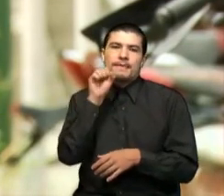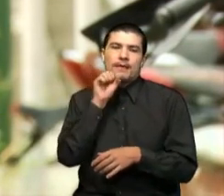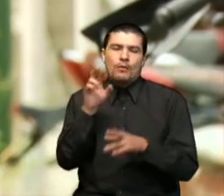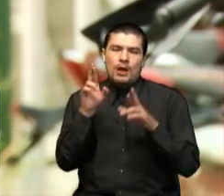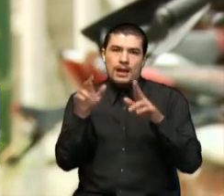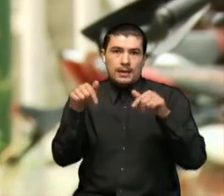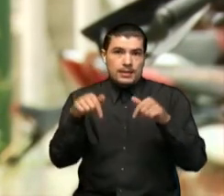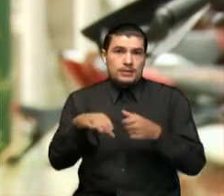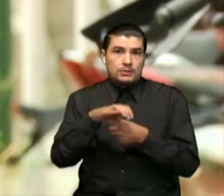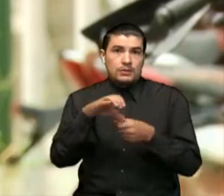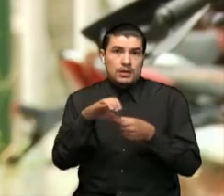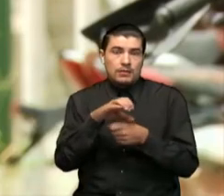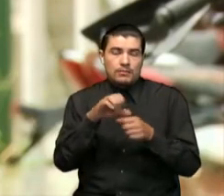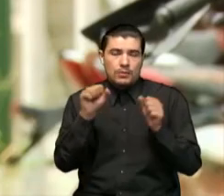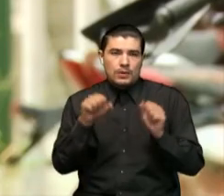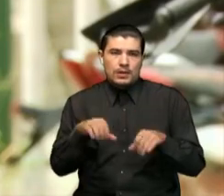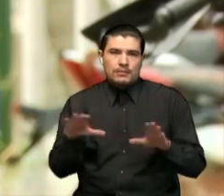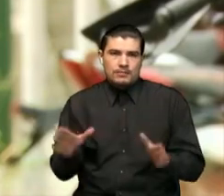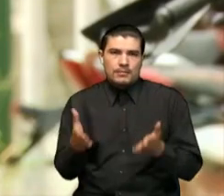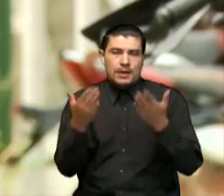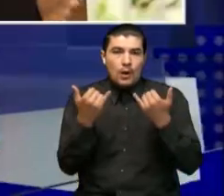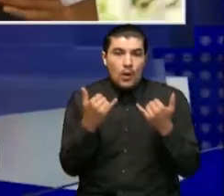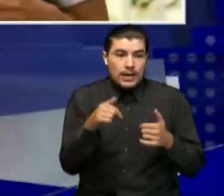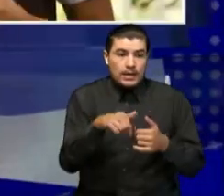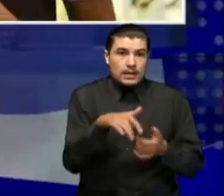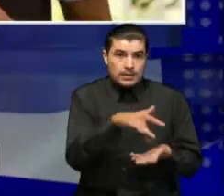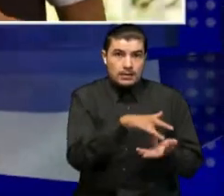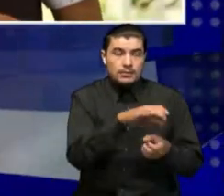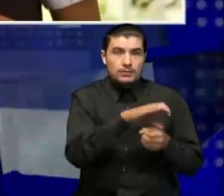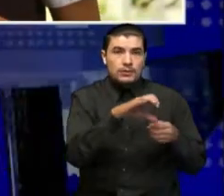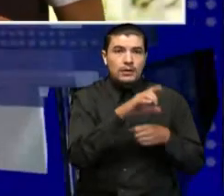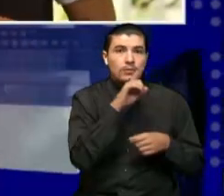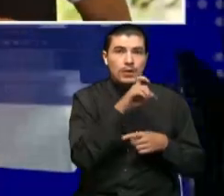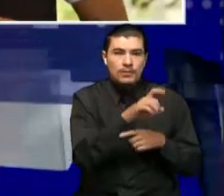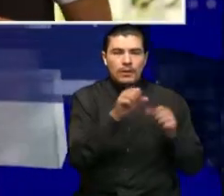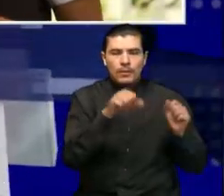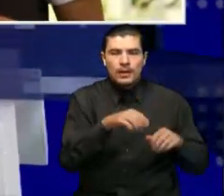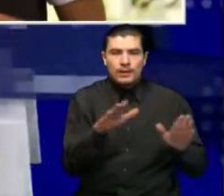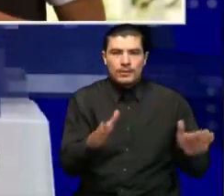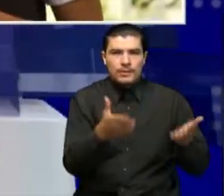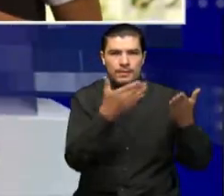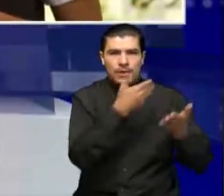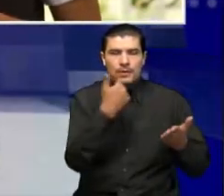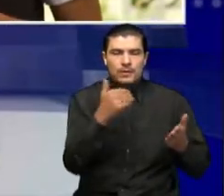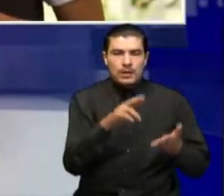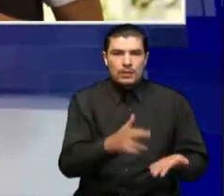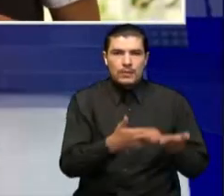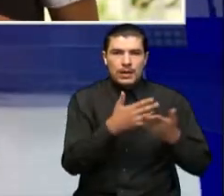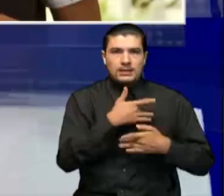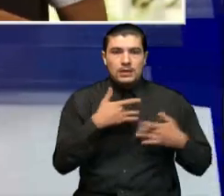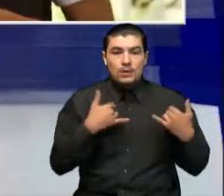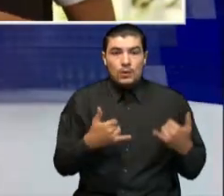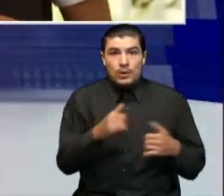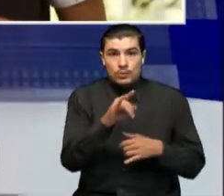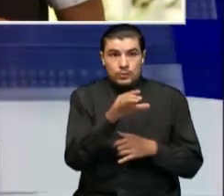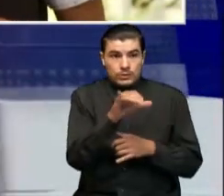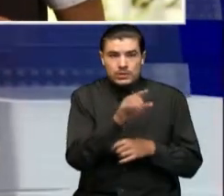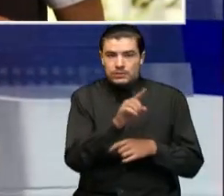hoy podría salir de la unidad de cuidados intensivos y pasaría a una habitación está por el momento es la información sigan con más de oriente